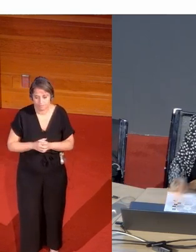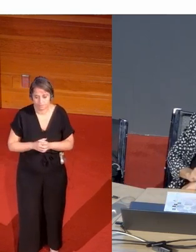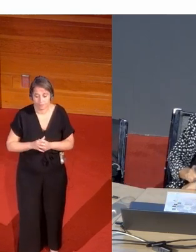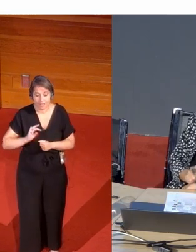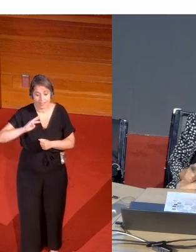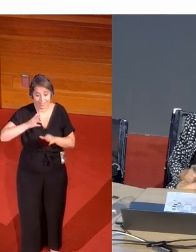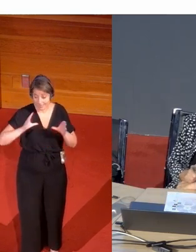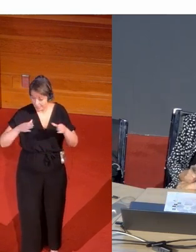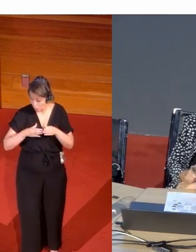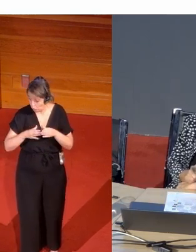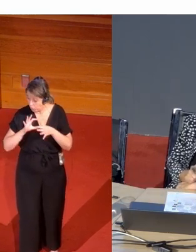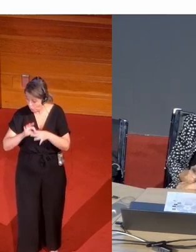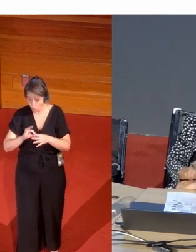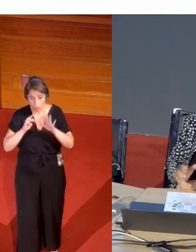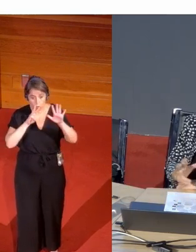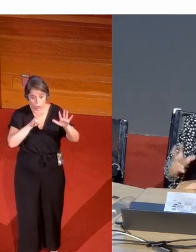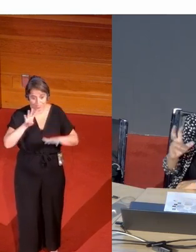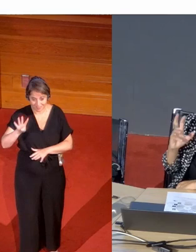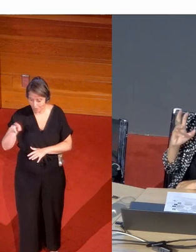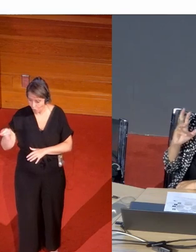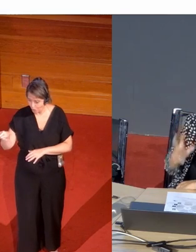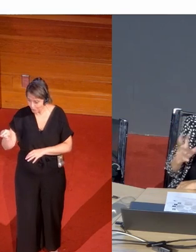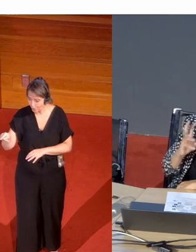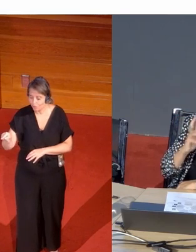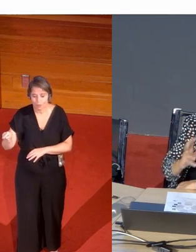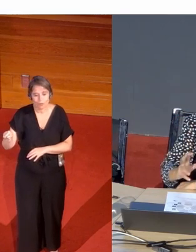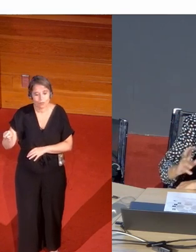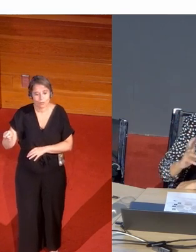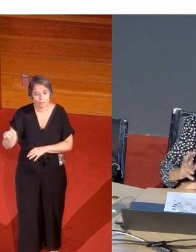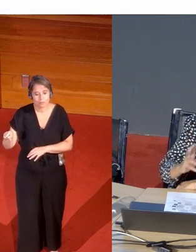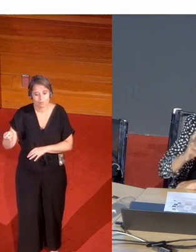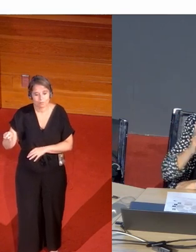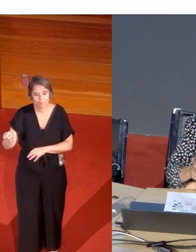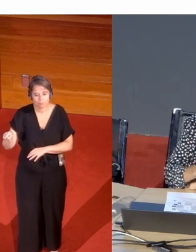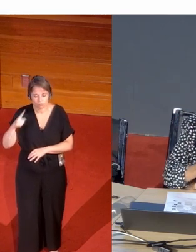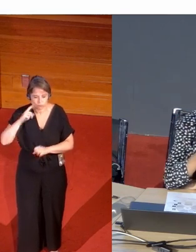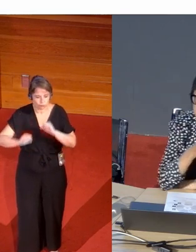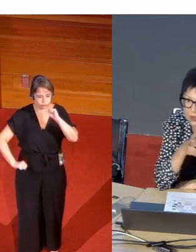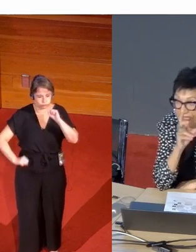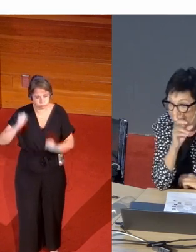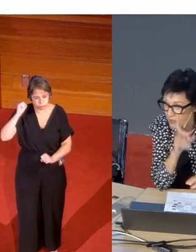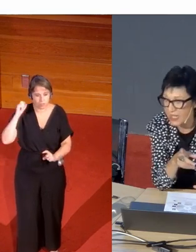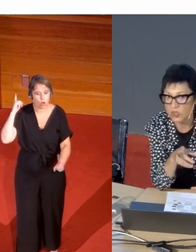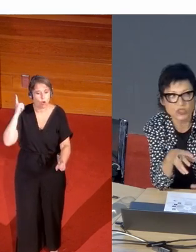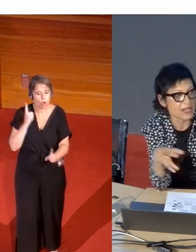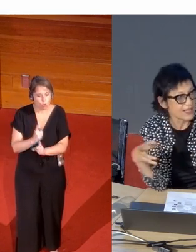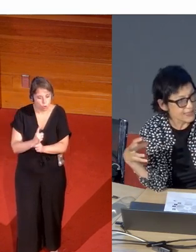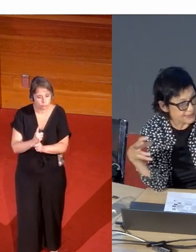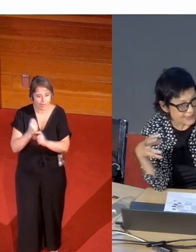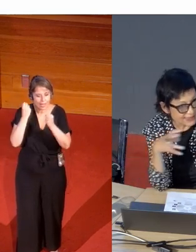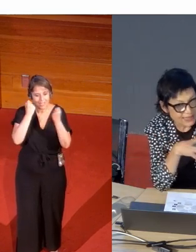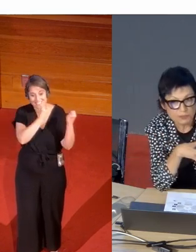tercer grupo Los de 84 es eso es son más furibundos contra las instituciones están más en